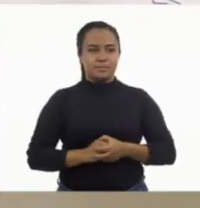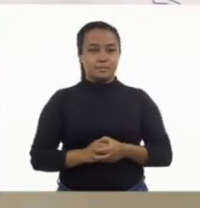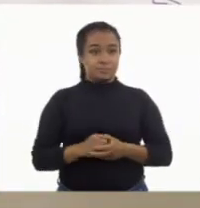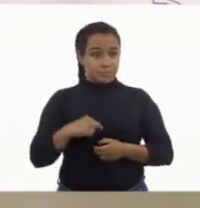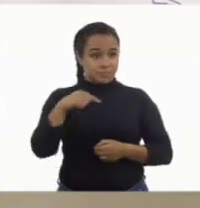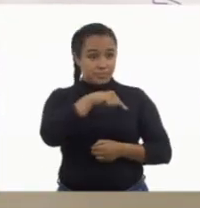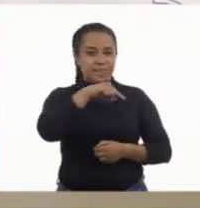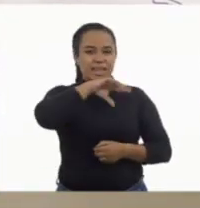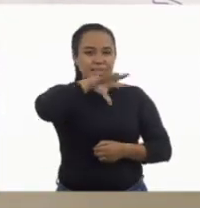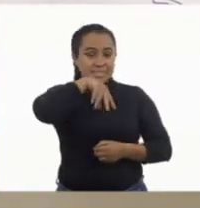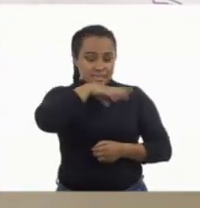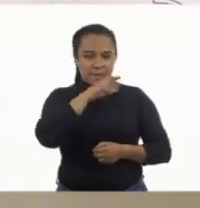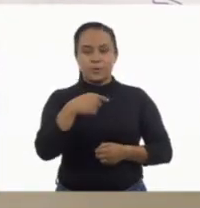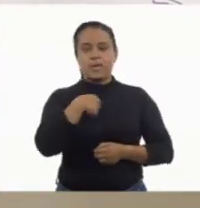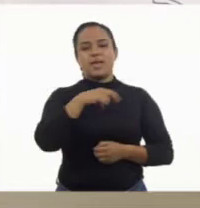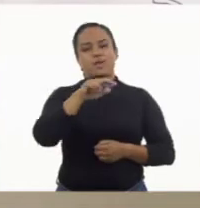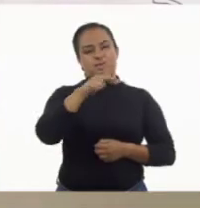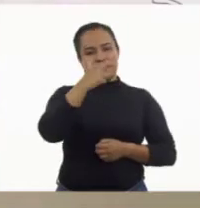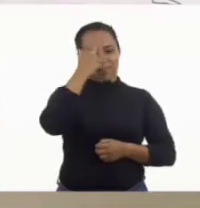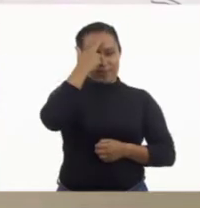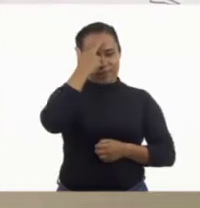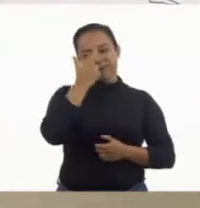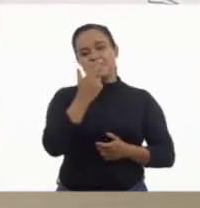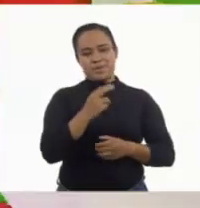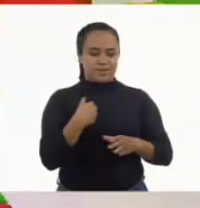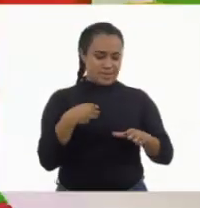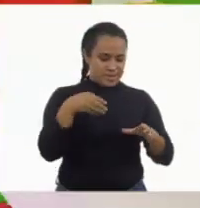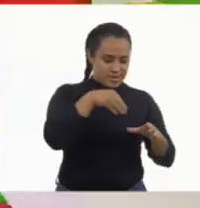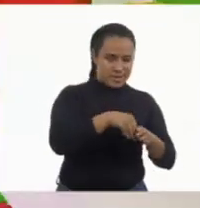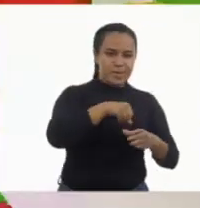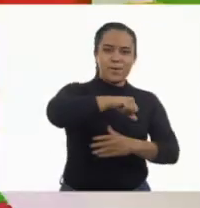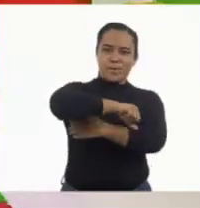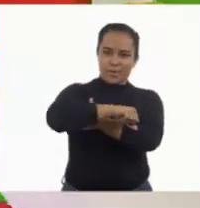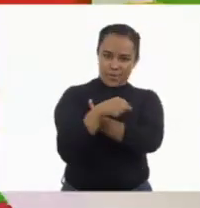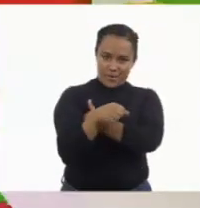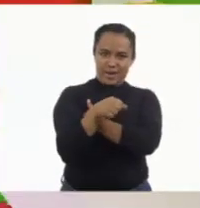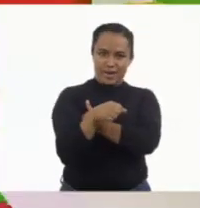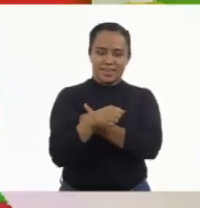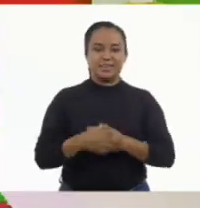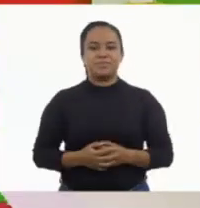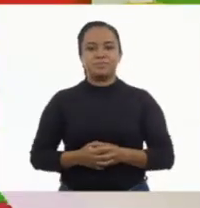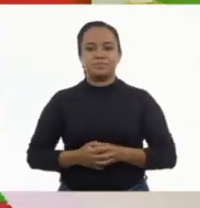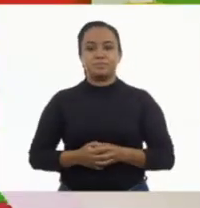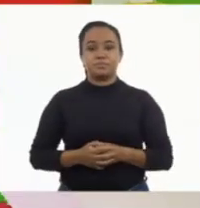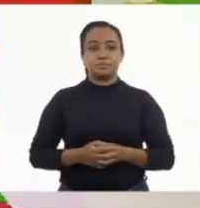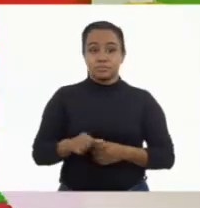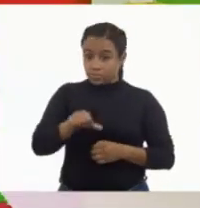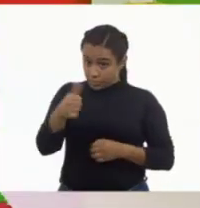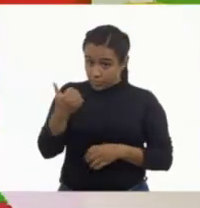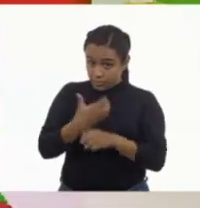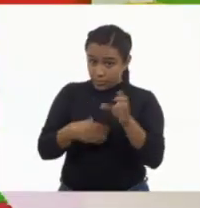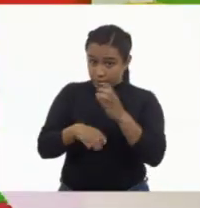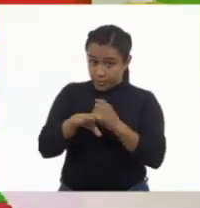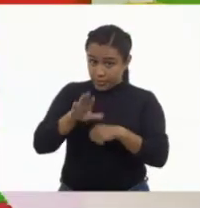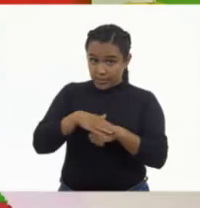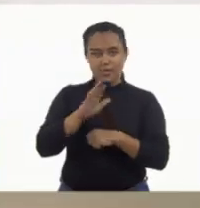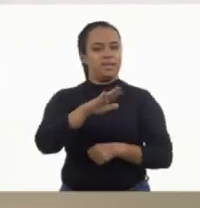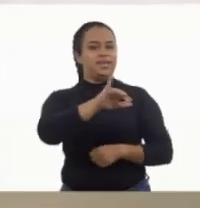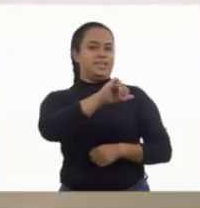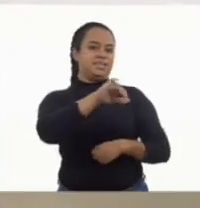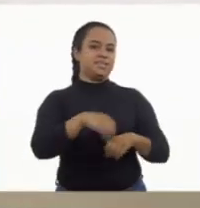Esta cebolla me lo recuerda, por eso la voy a guardar en nuestro cofre. ¿Y tienes algo más?